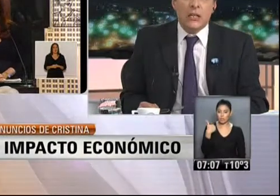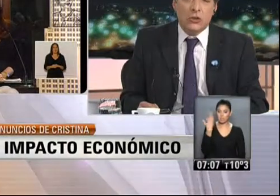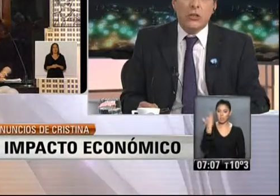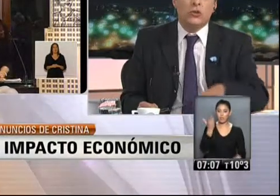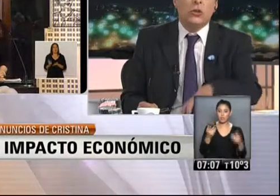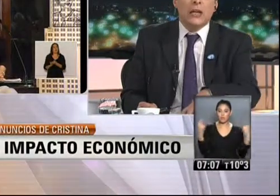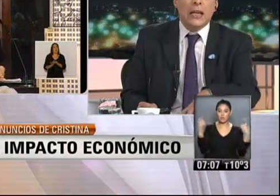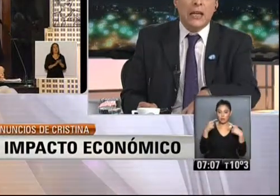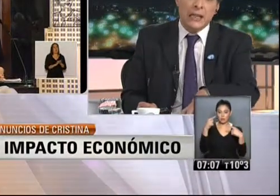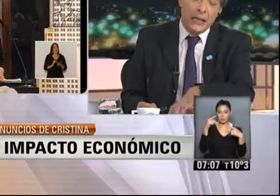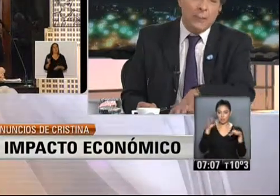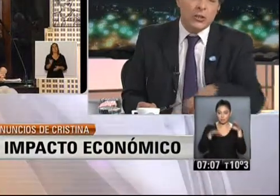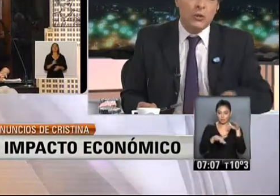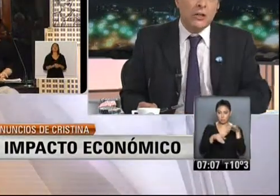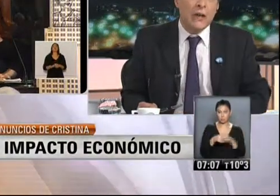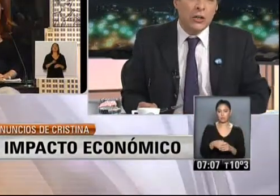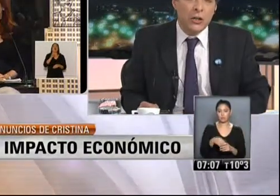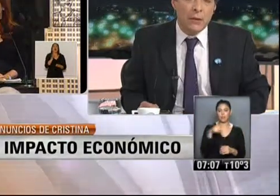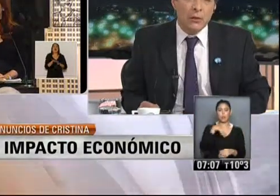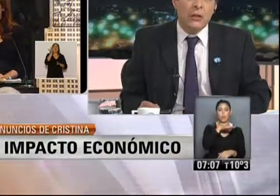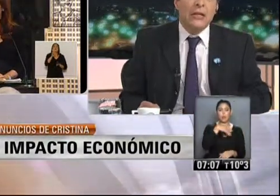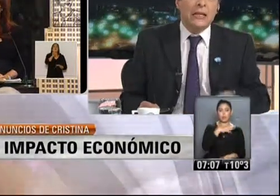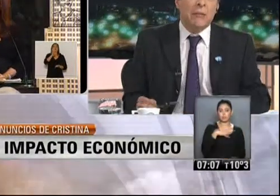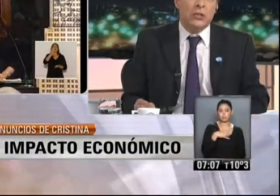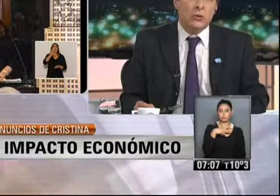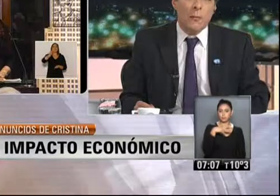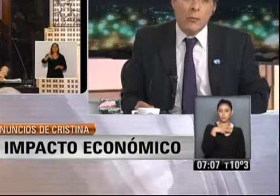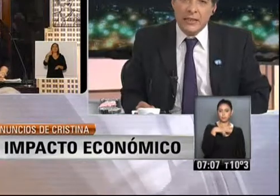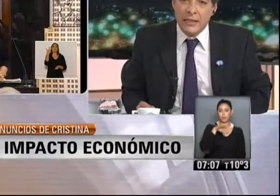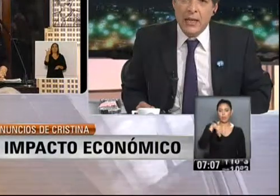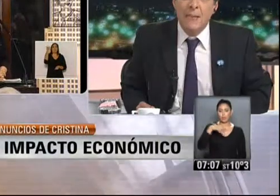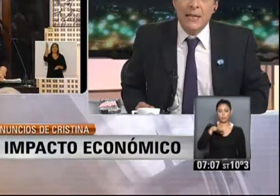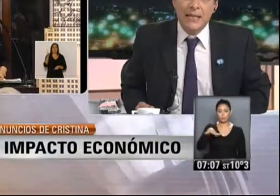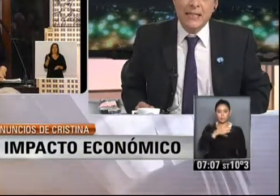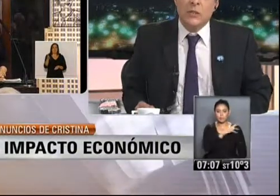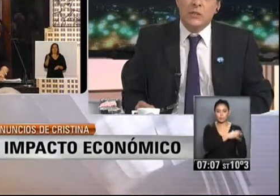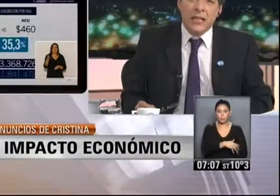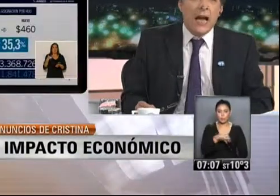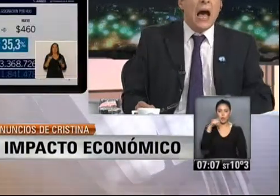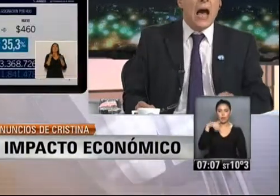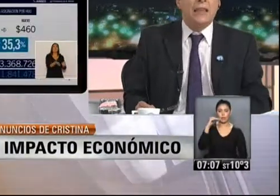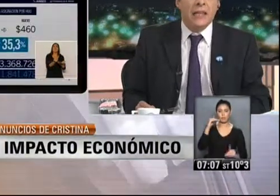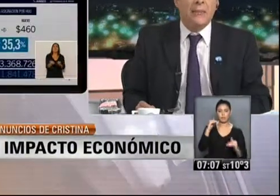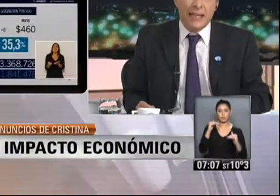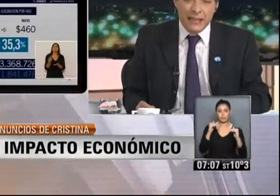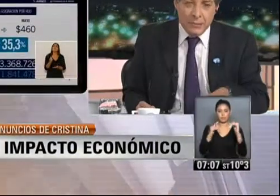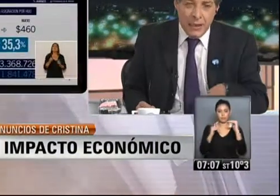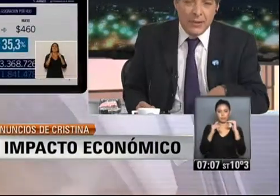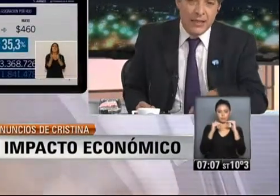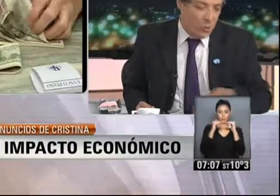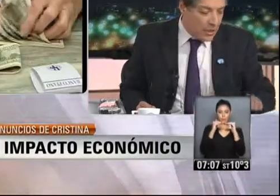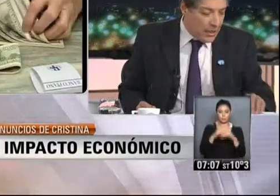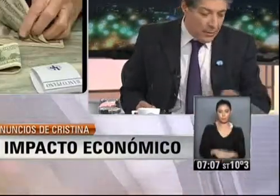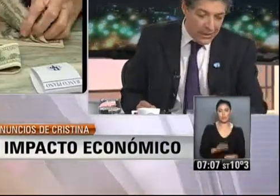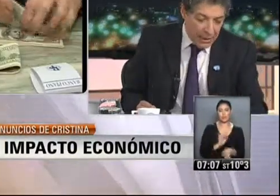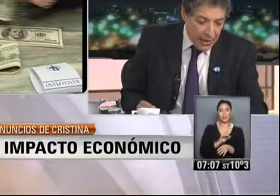los ingresos de los del 10% de hogares más ricos respecto al 10% más pobres. Esta brecha se reduciría a